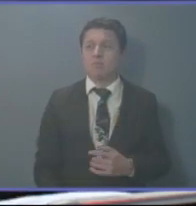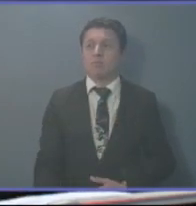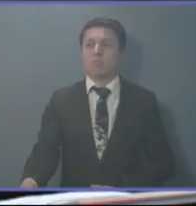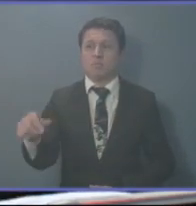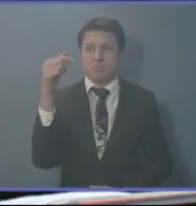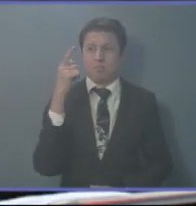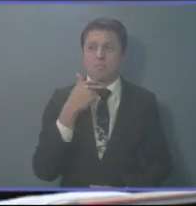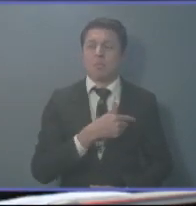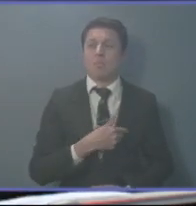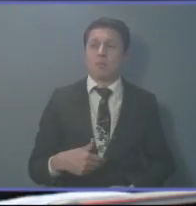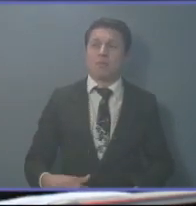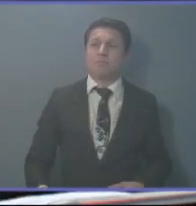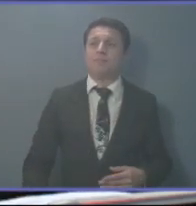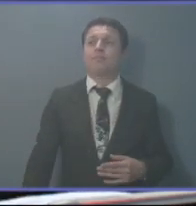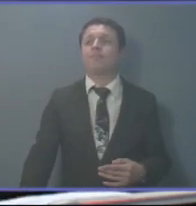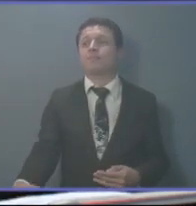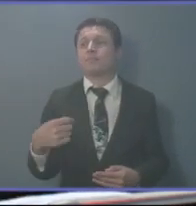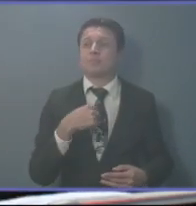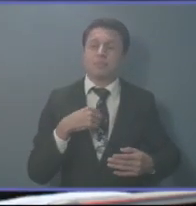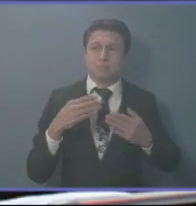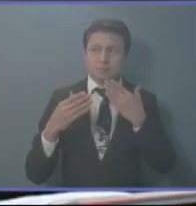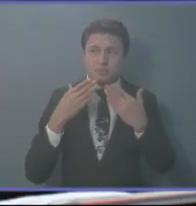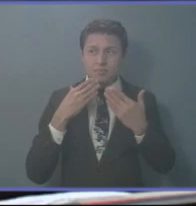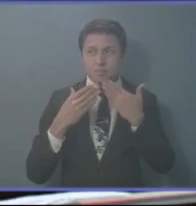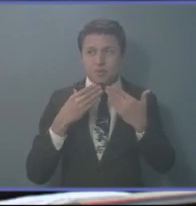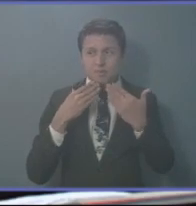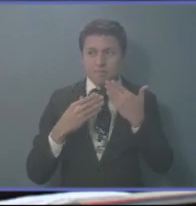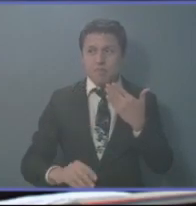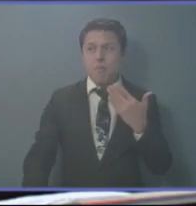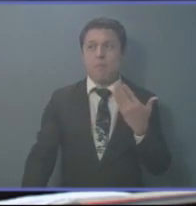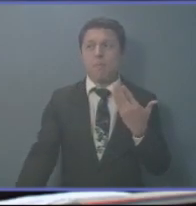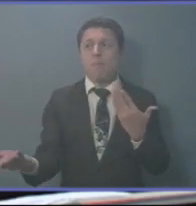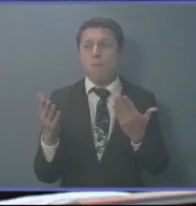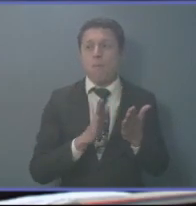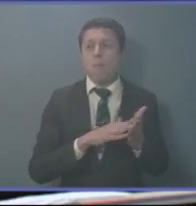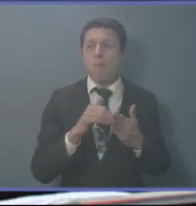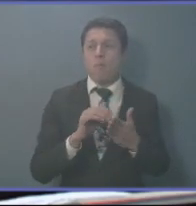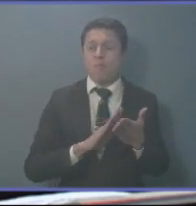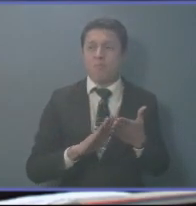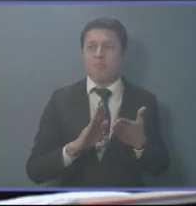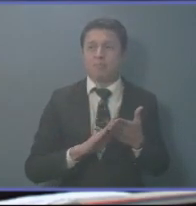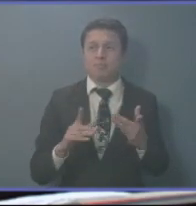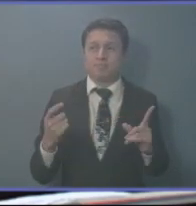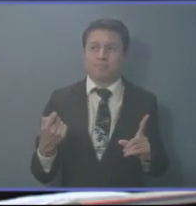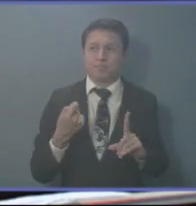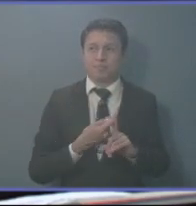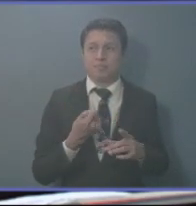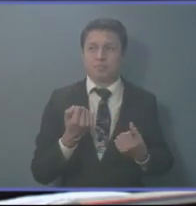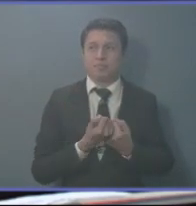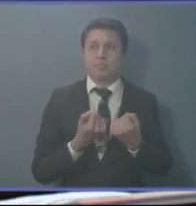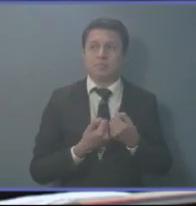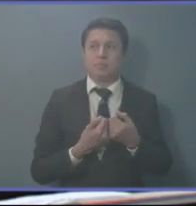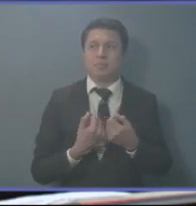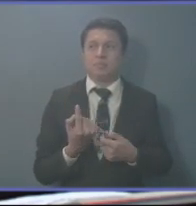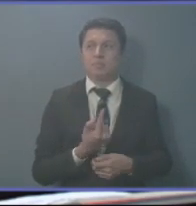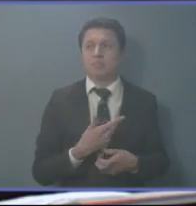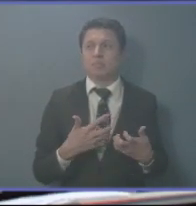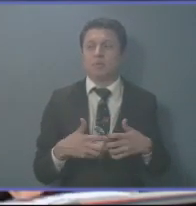Presidente, a lo que estaba haciendo referencia es el programa de subsidios a los